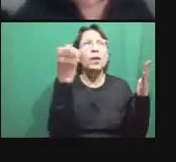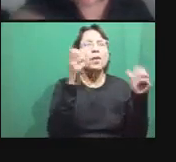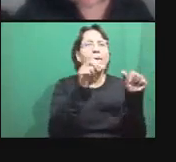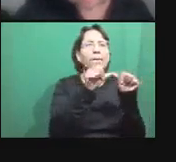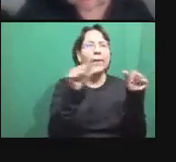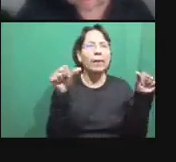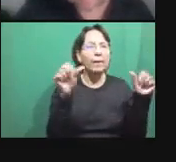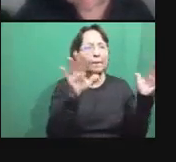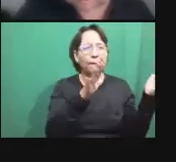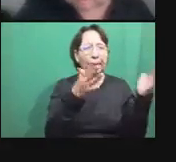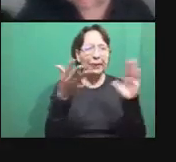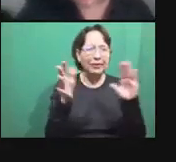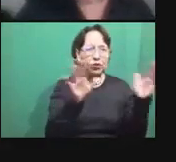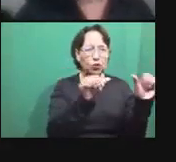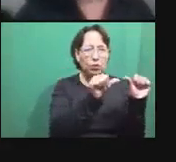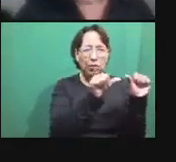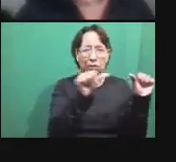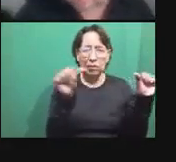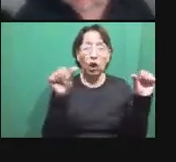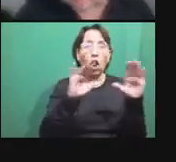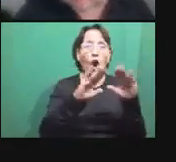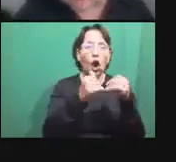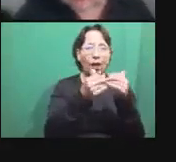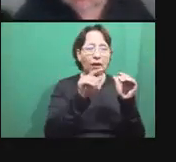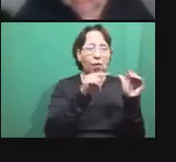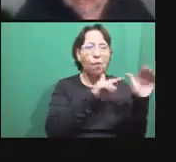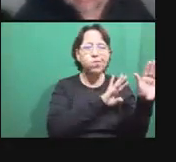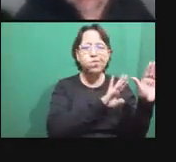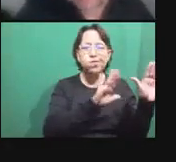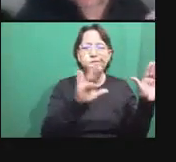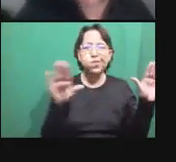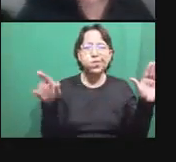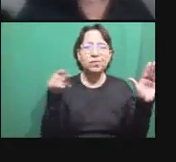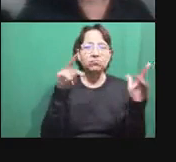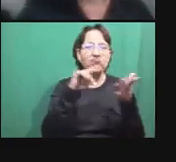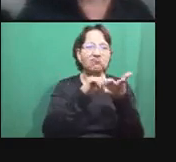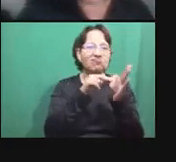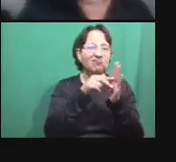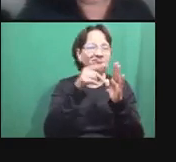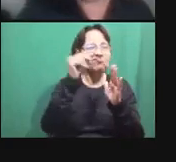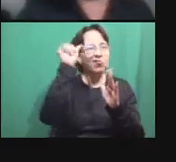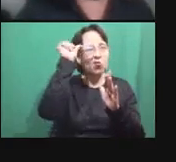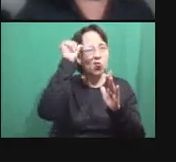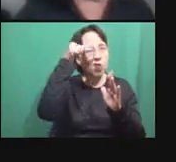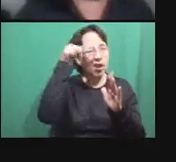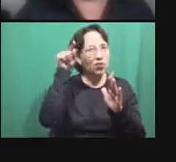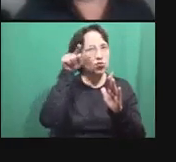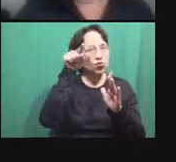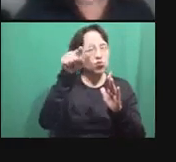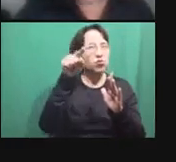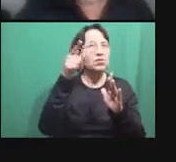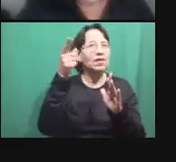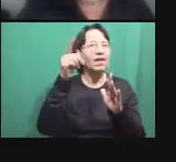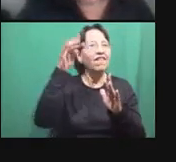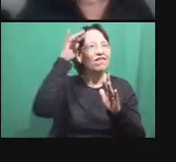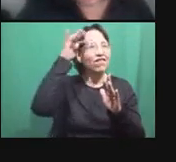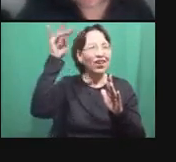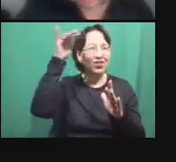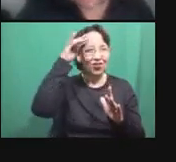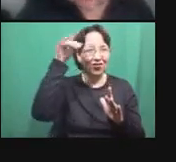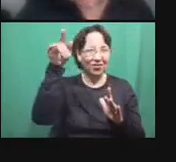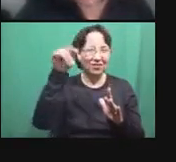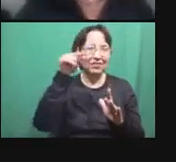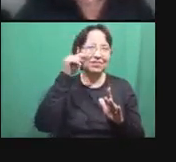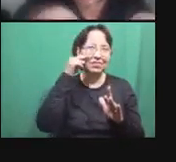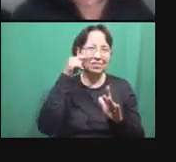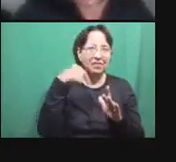que recorre todo un colegio como una forma de apropiación de la historia de la filosofía a partir de los textos que